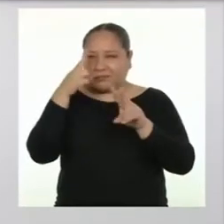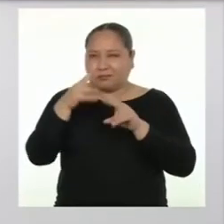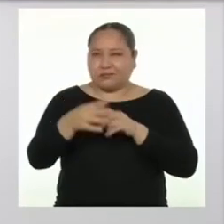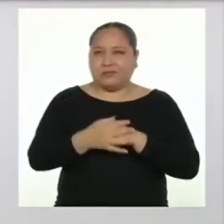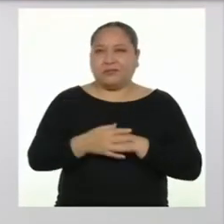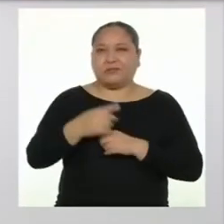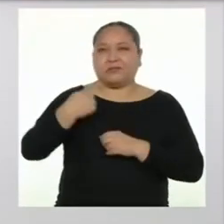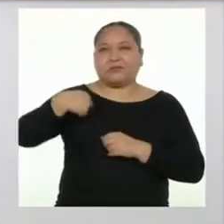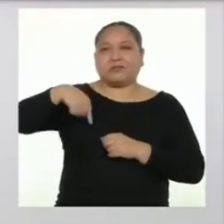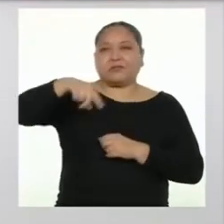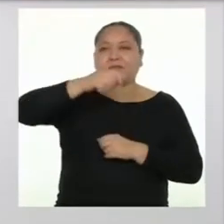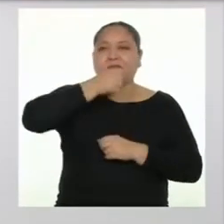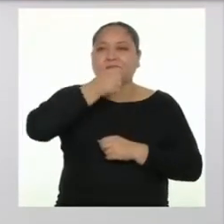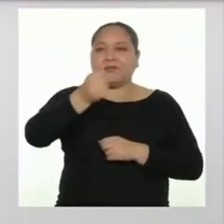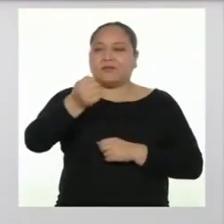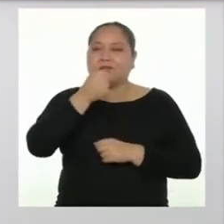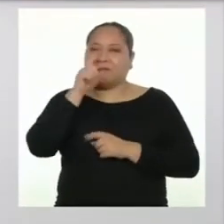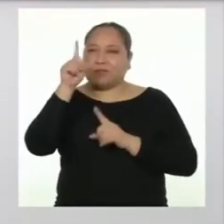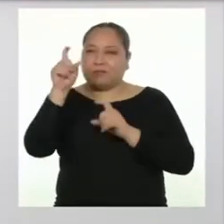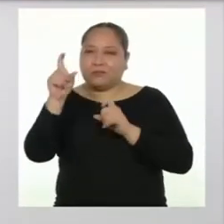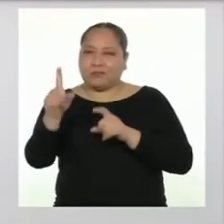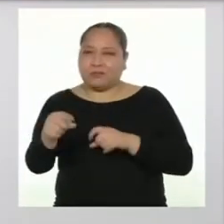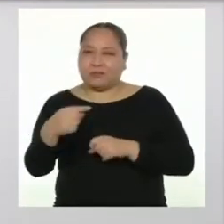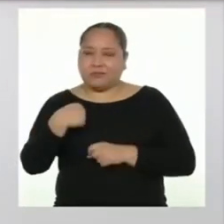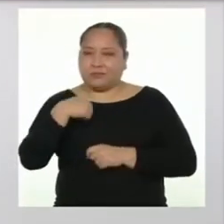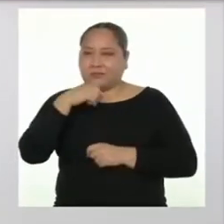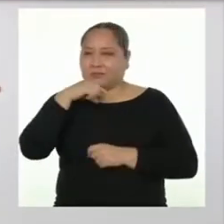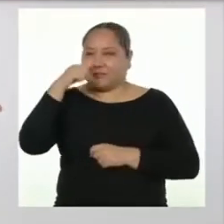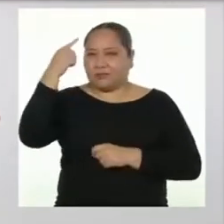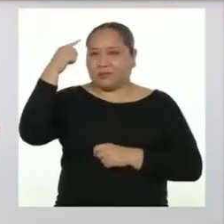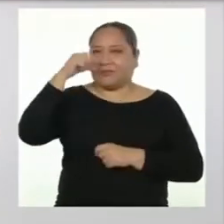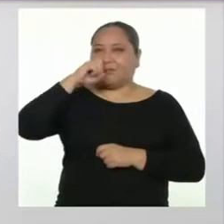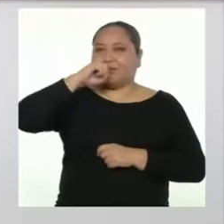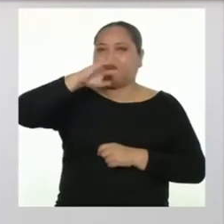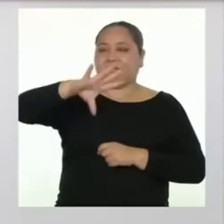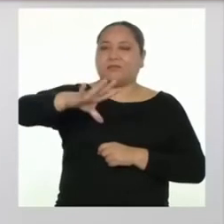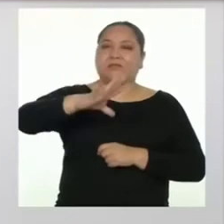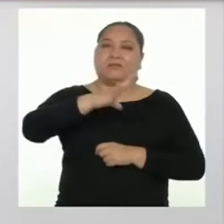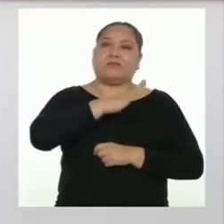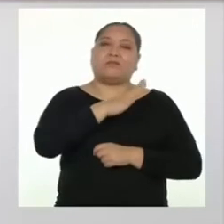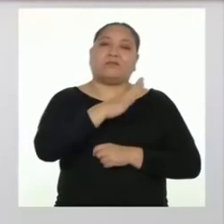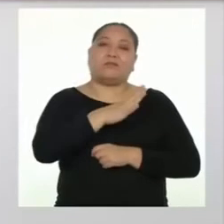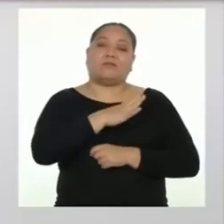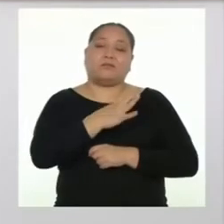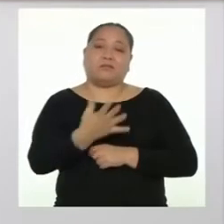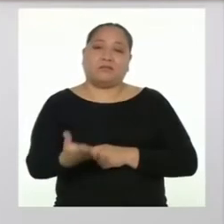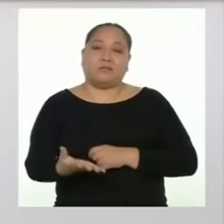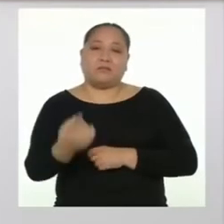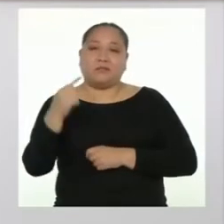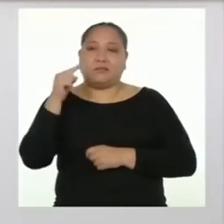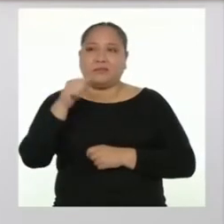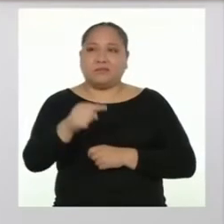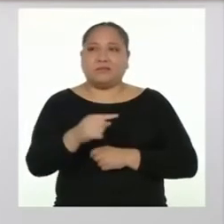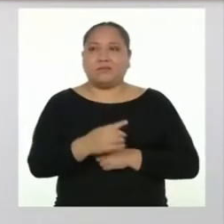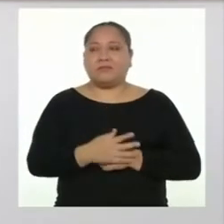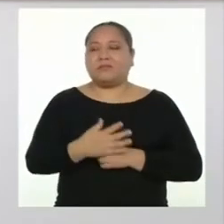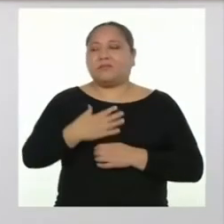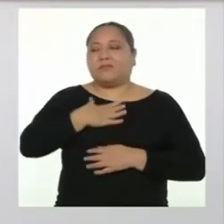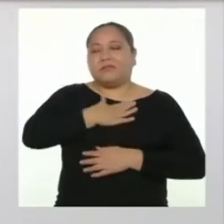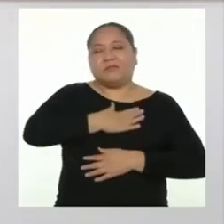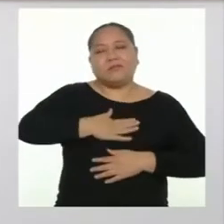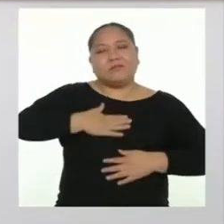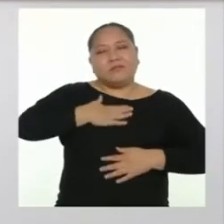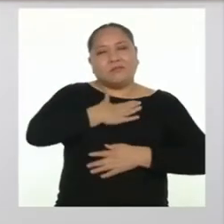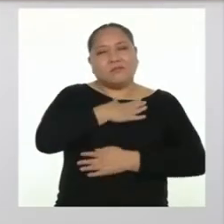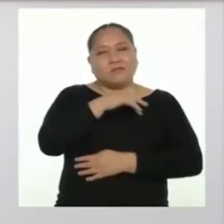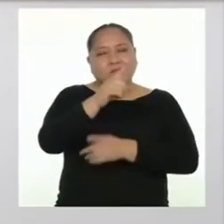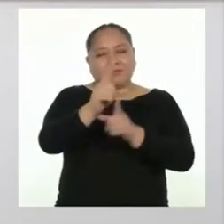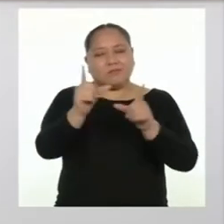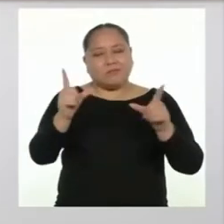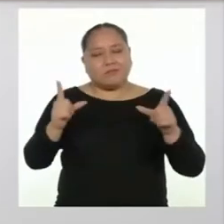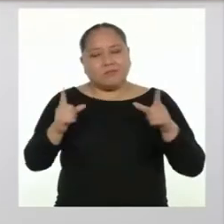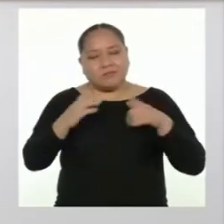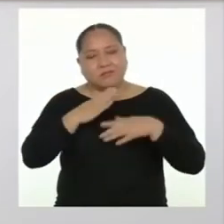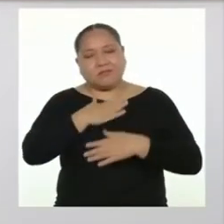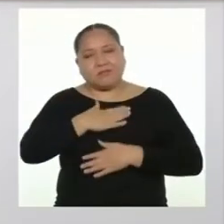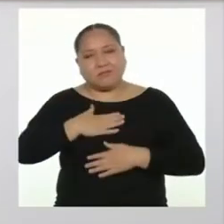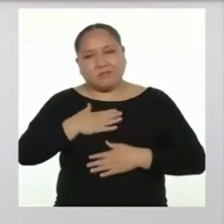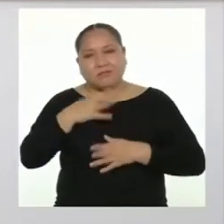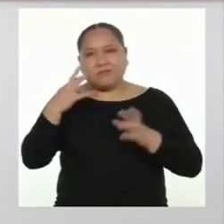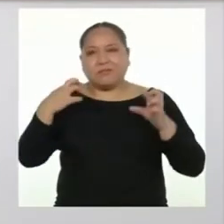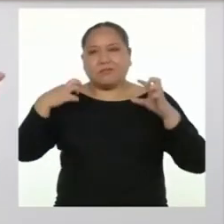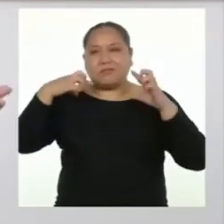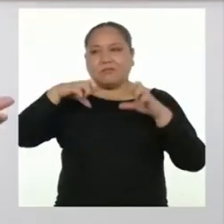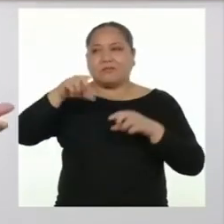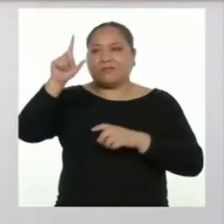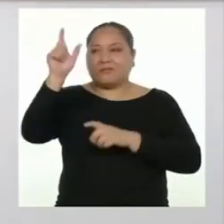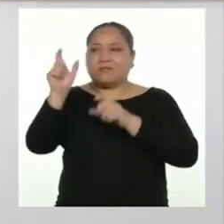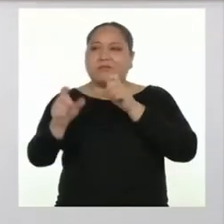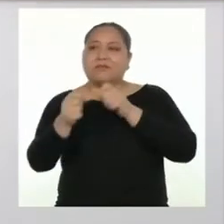considerar en nuestras entrevistas y me refiero a la cortesía. Esta genera un ambiente agradable y